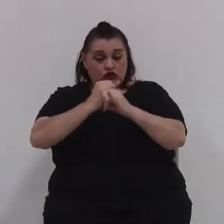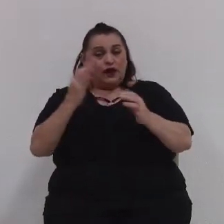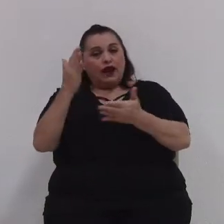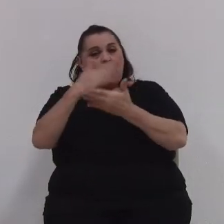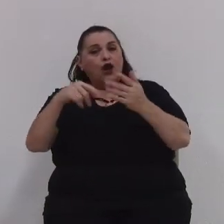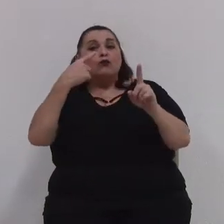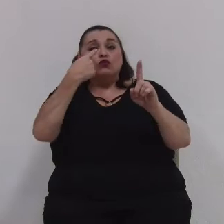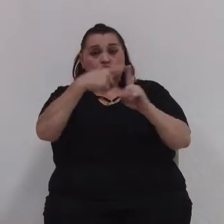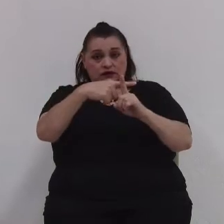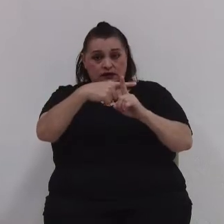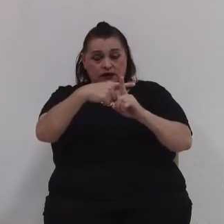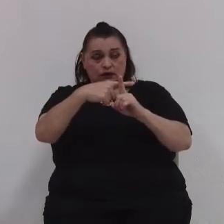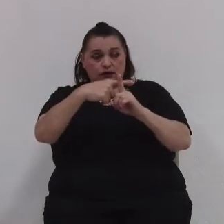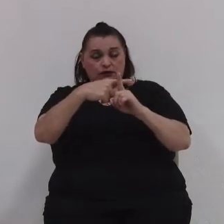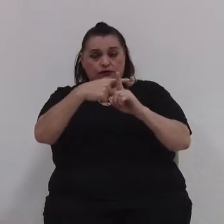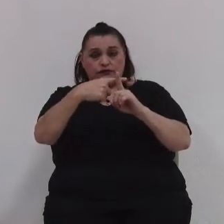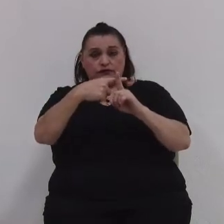es